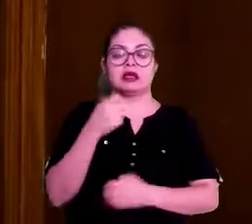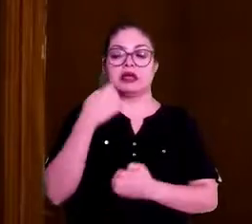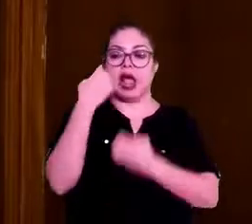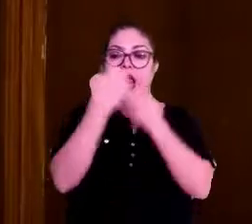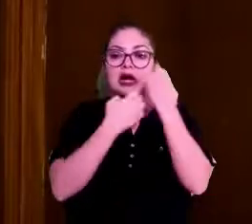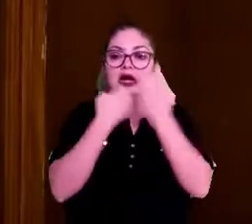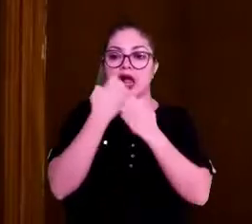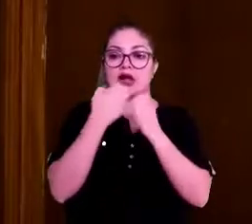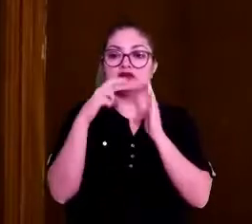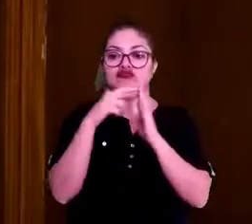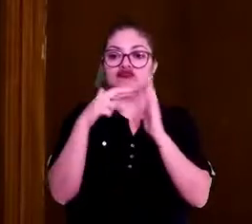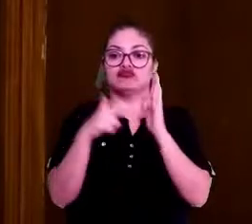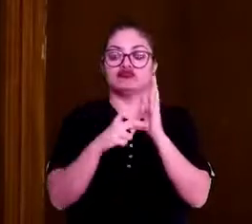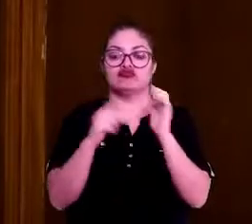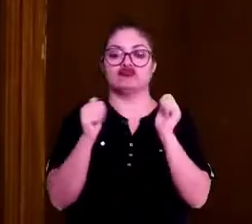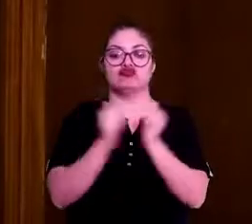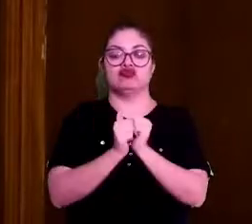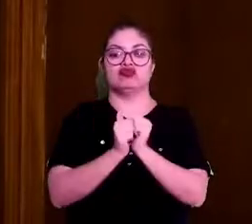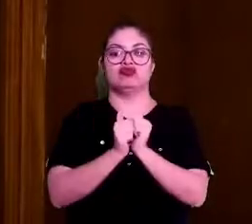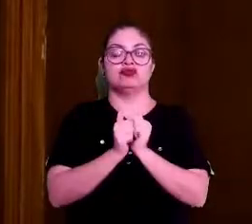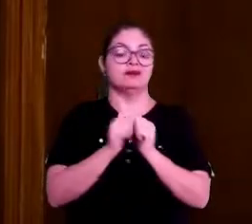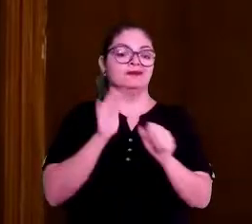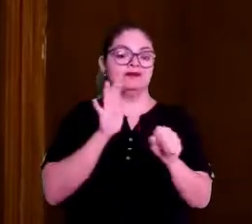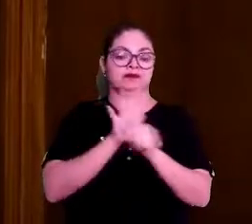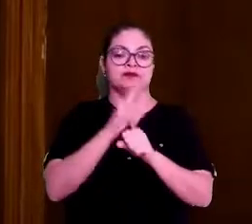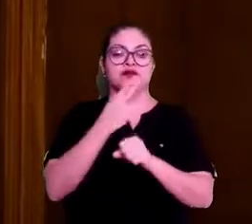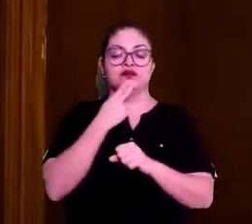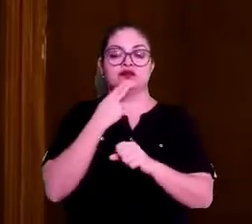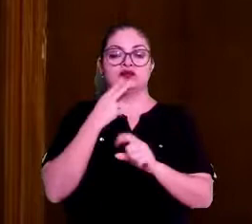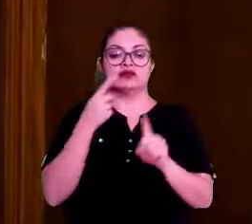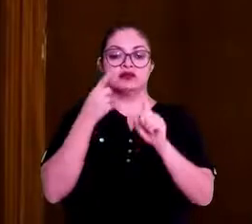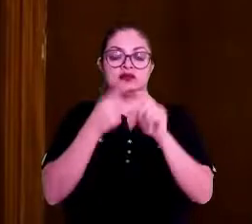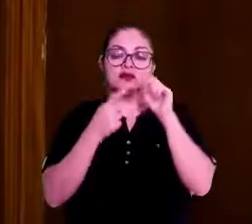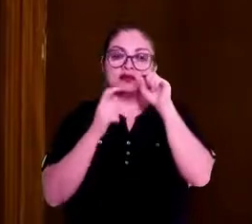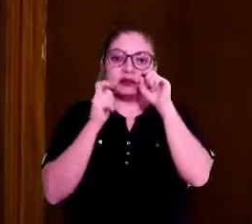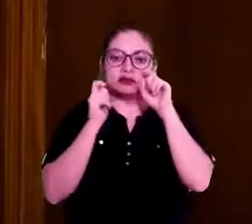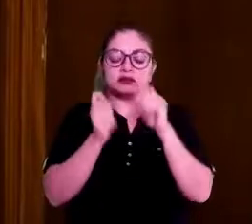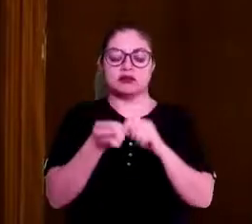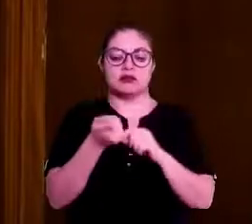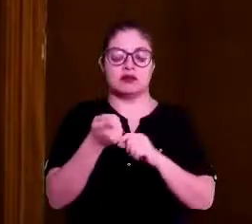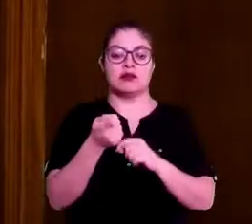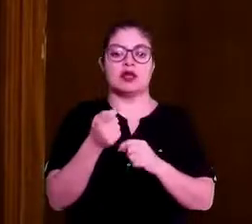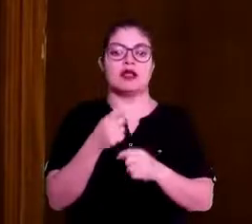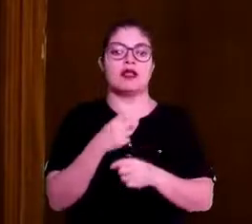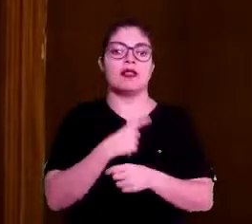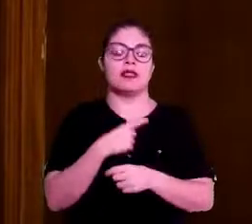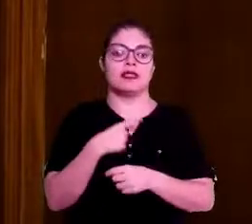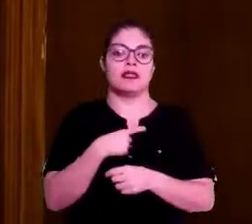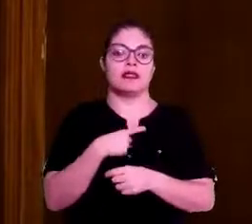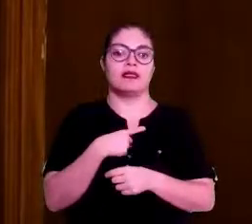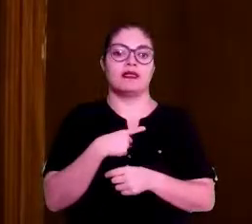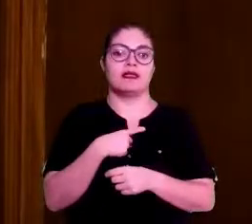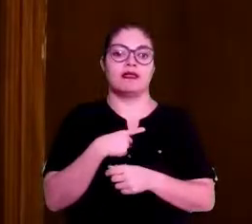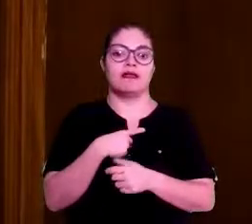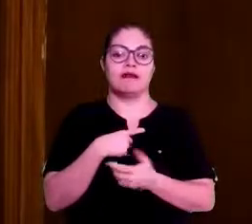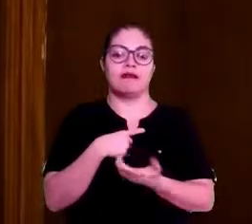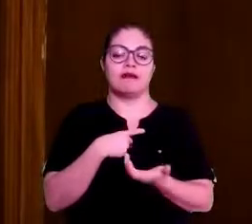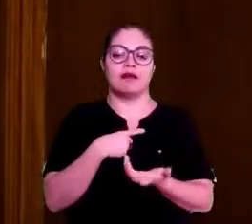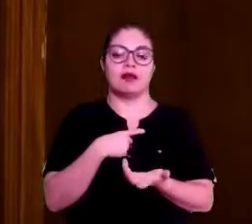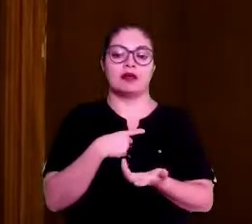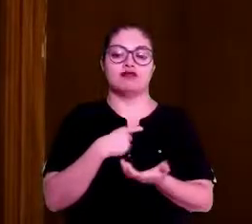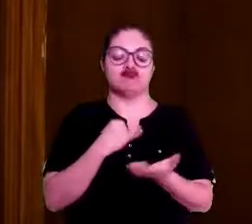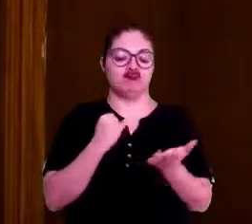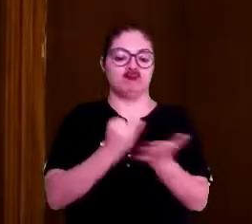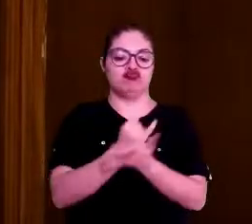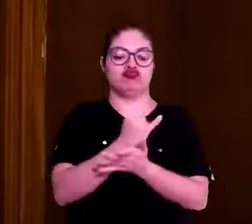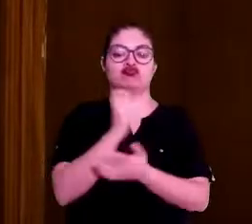normativo multidisciplinario cuya finalidad en ese entonces era precisamente la de la